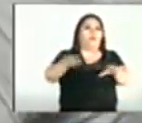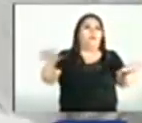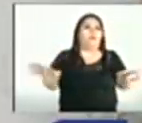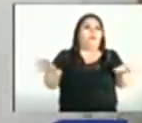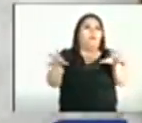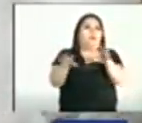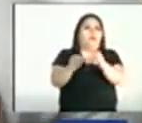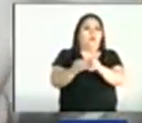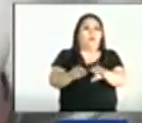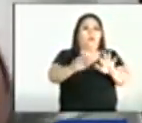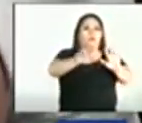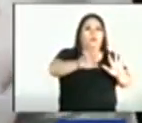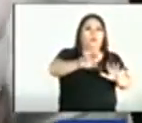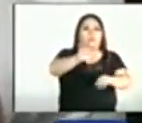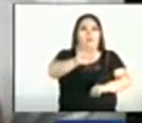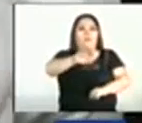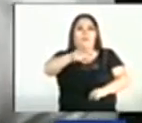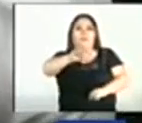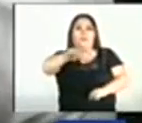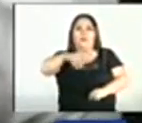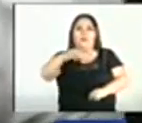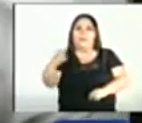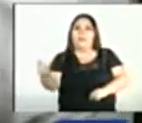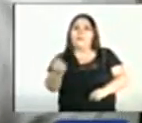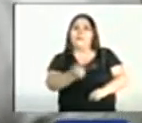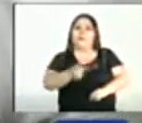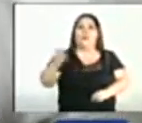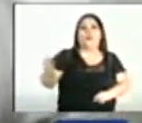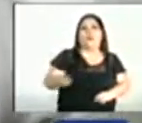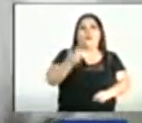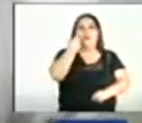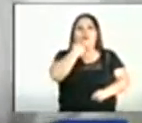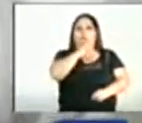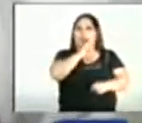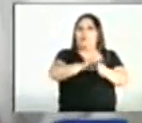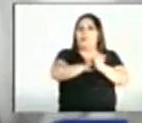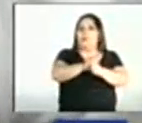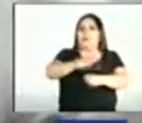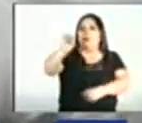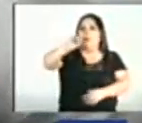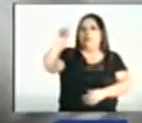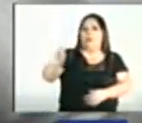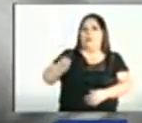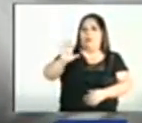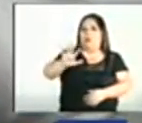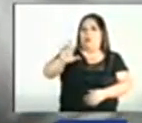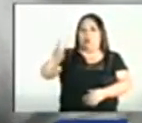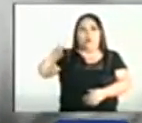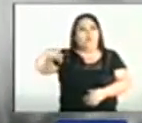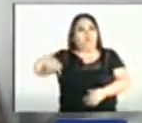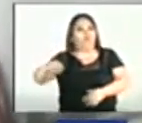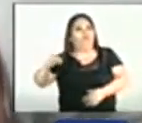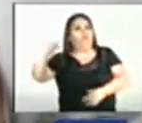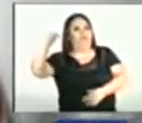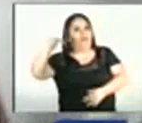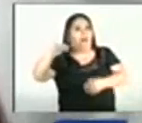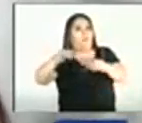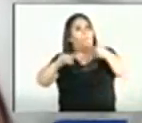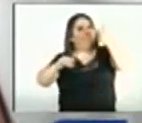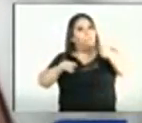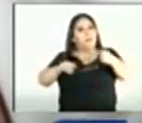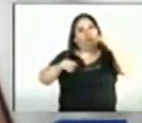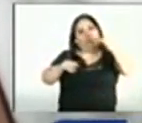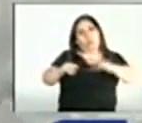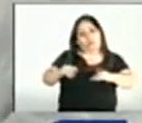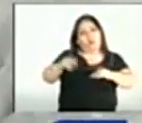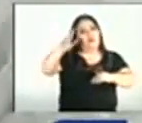contabilizaron 850,000 nuevos casos un 52 Por más que en el mes anterior esto significa que más de la mitad